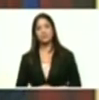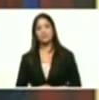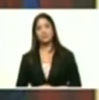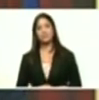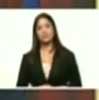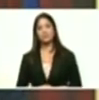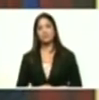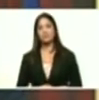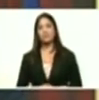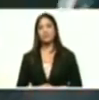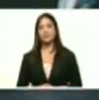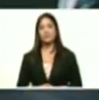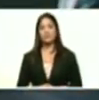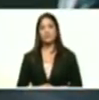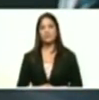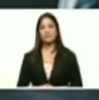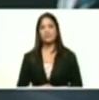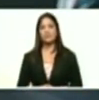No es Chávez. Chávez.